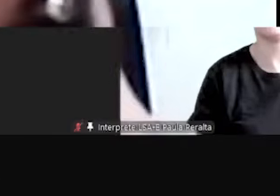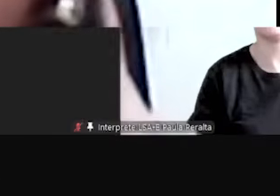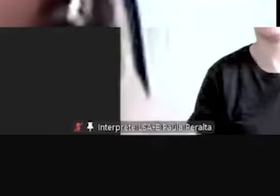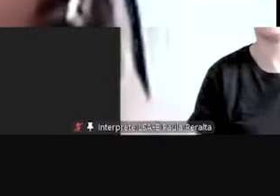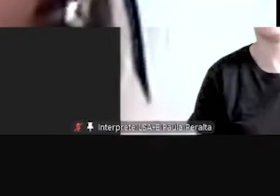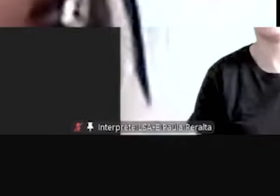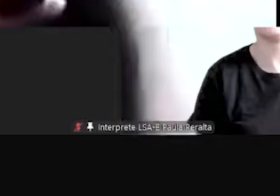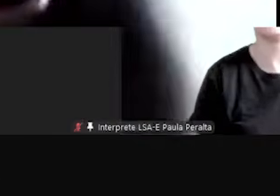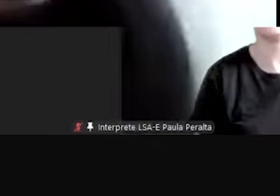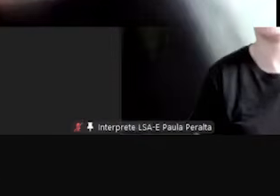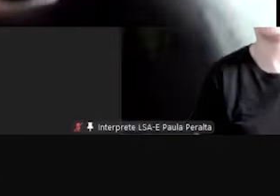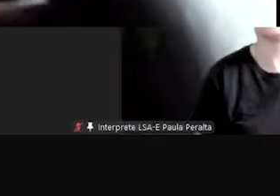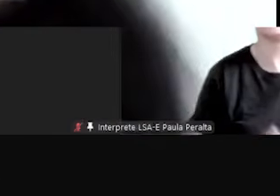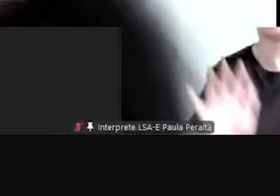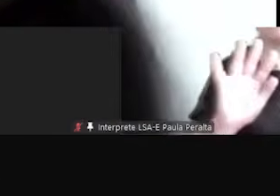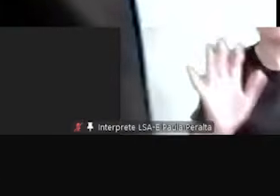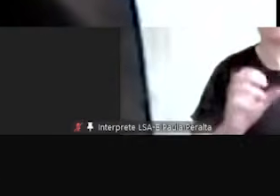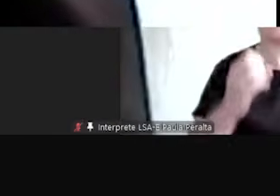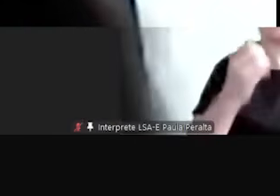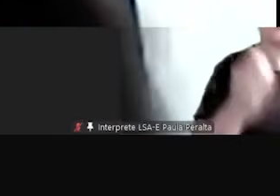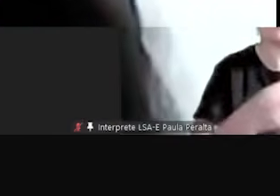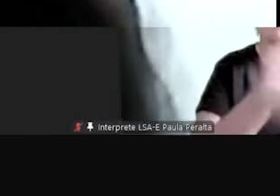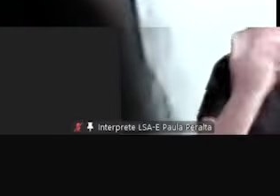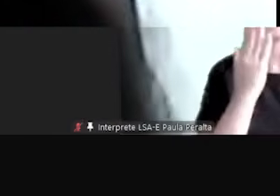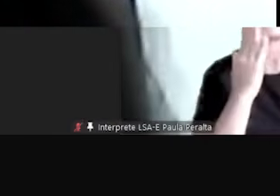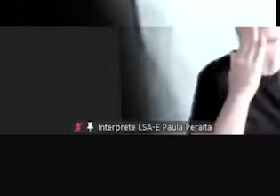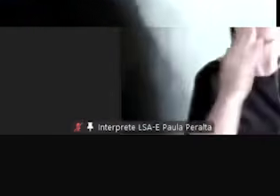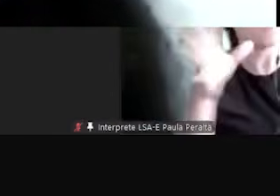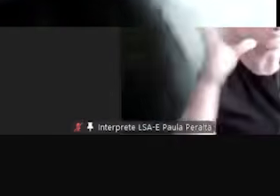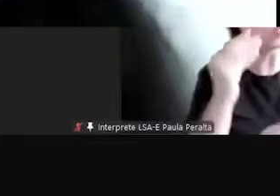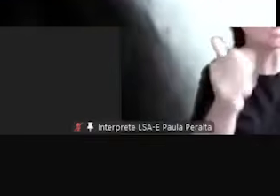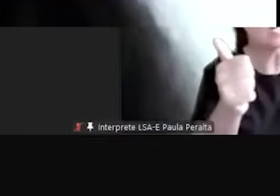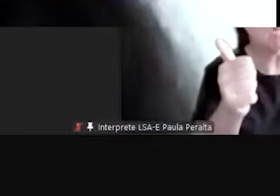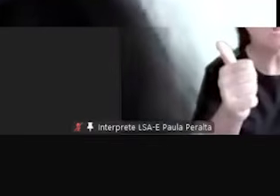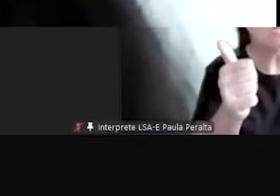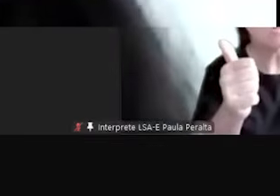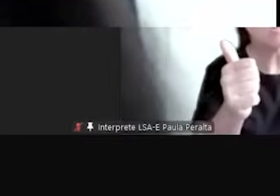Bueno, ¿qué tal? Buenas tardes. No sé si me escuchan bien.